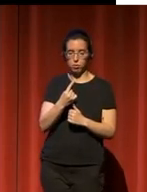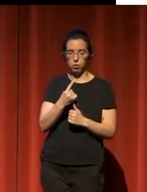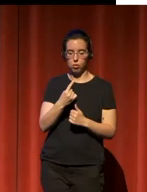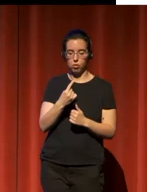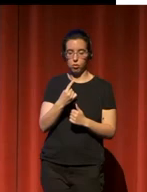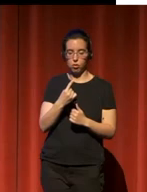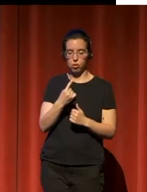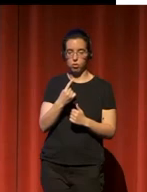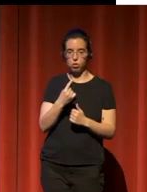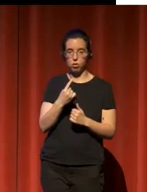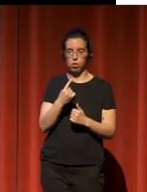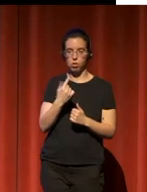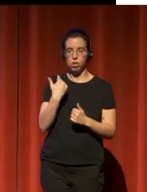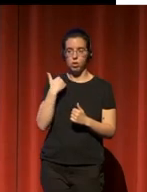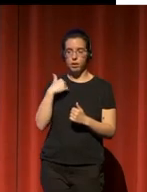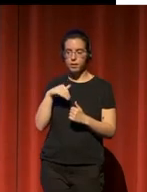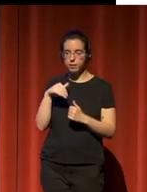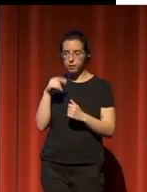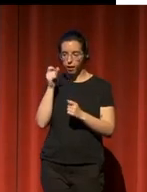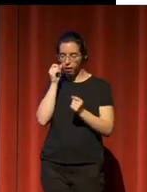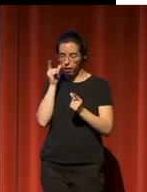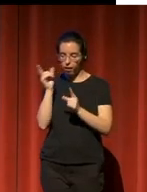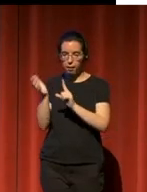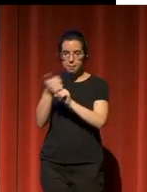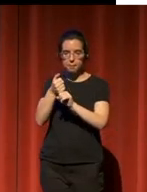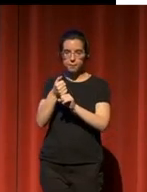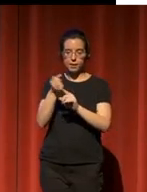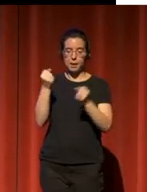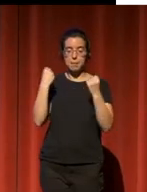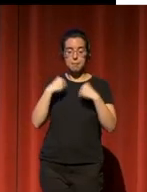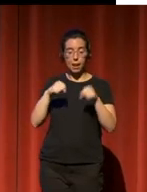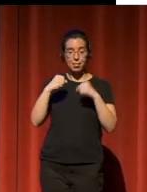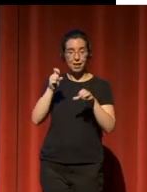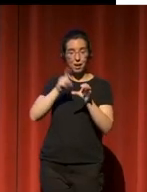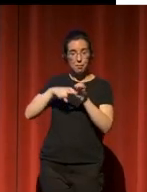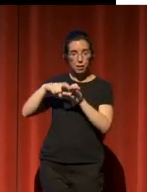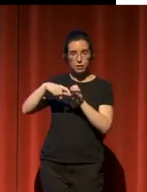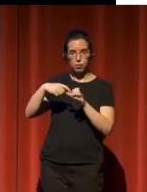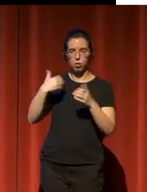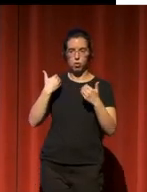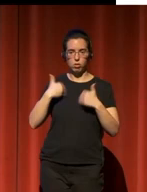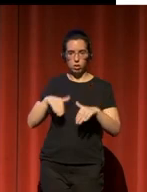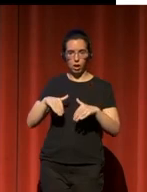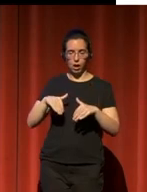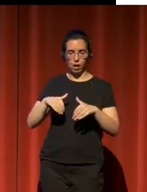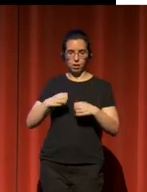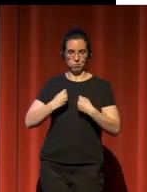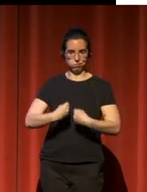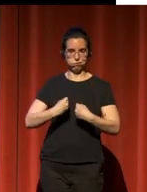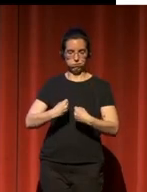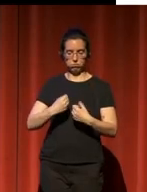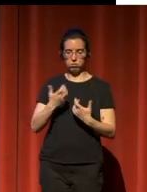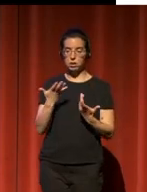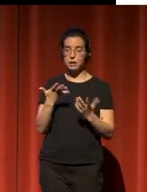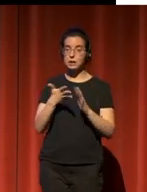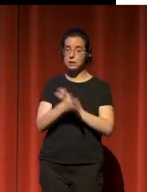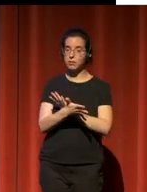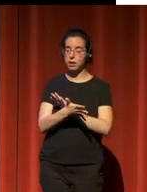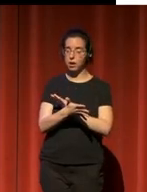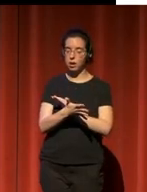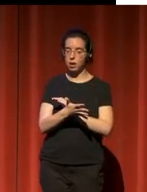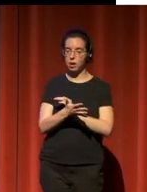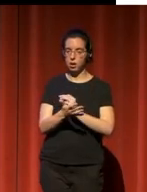hemos identificado o trabajado sobre aquellas prácticas de participación ya en sí bastante contundentes por lo que Ah prácticamente